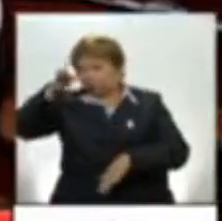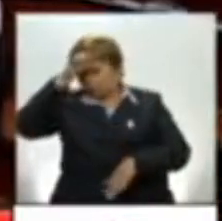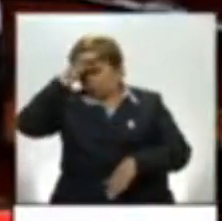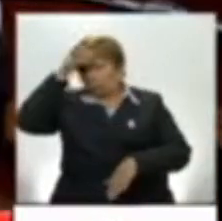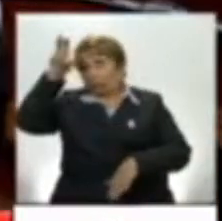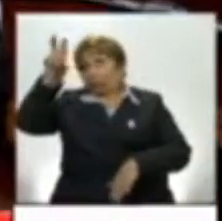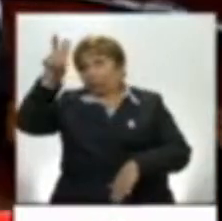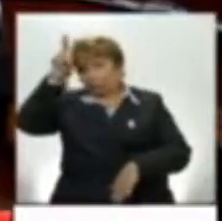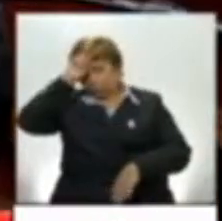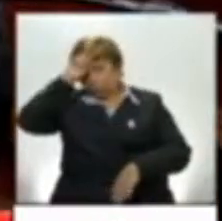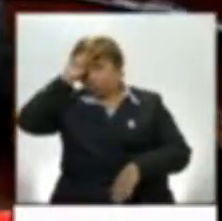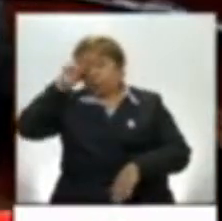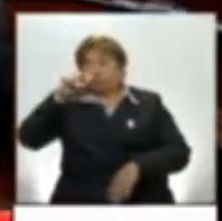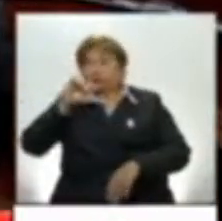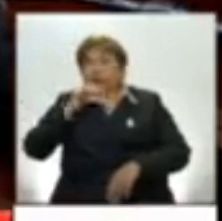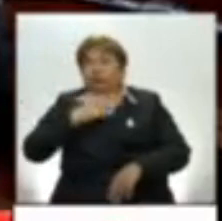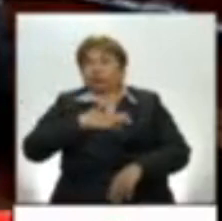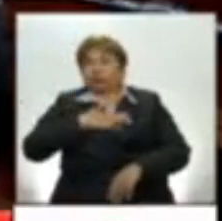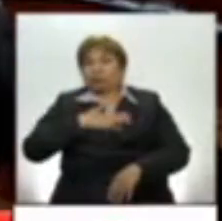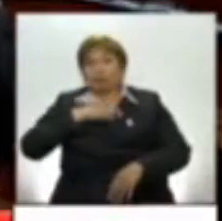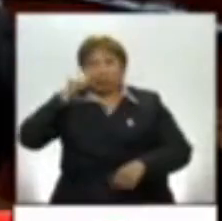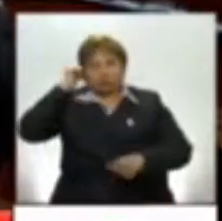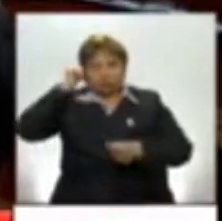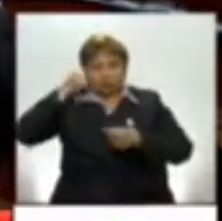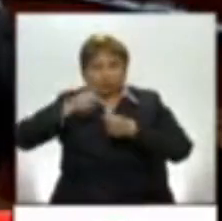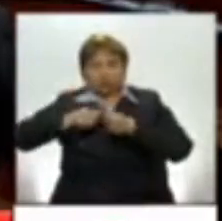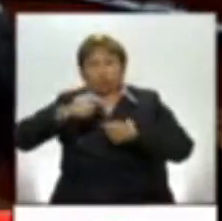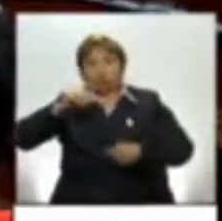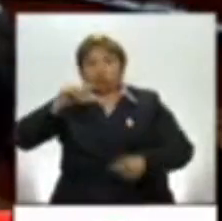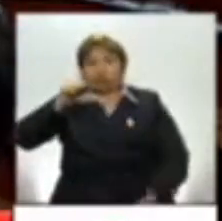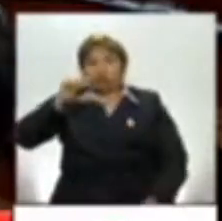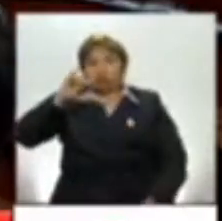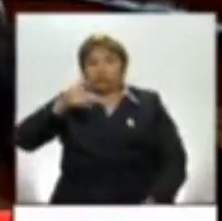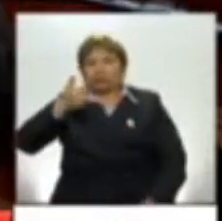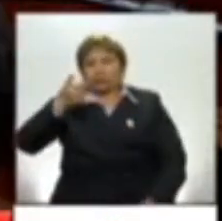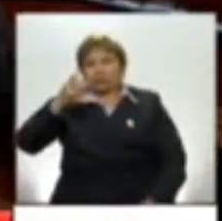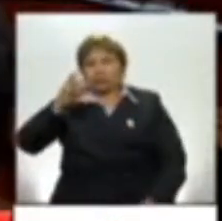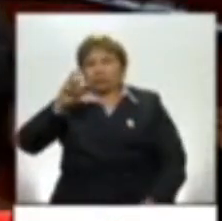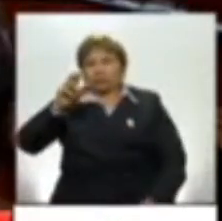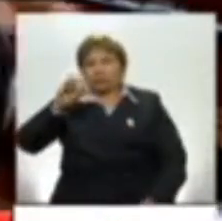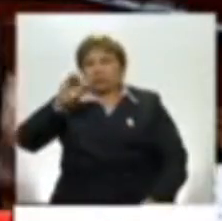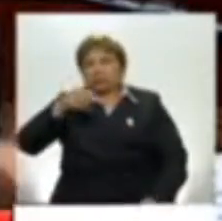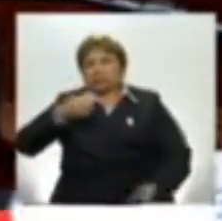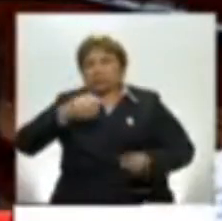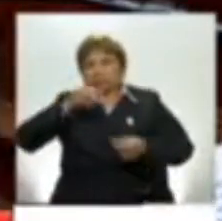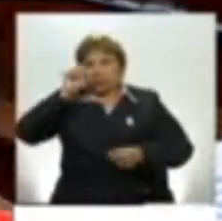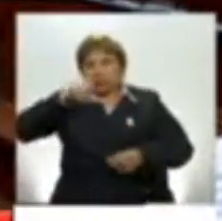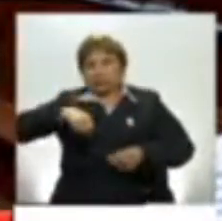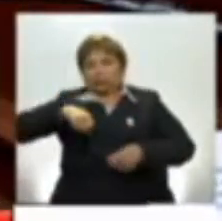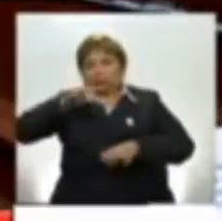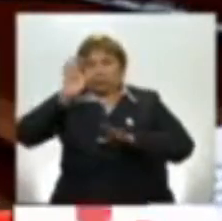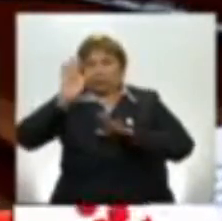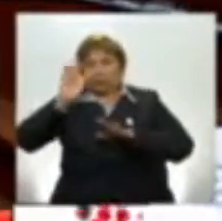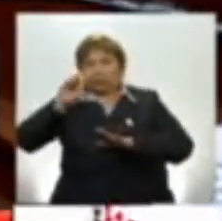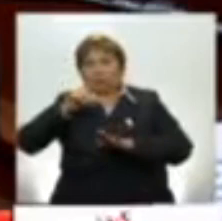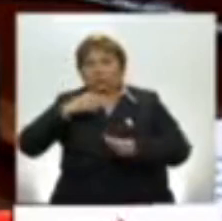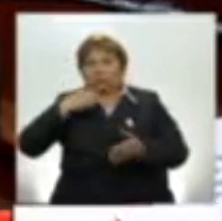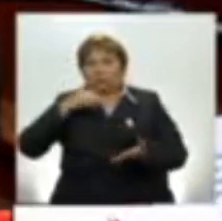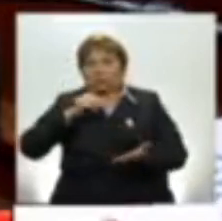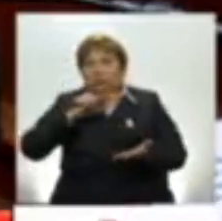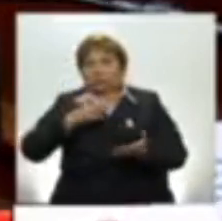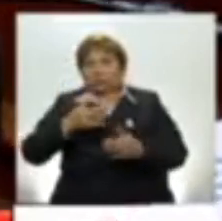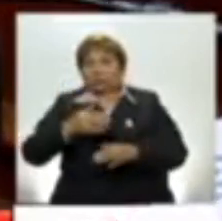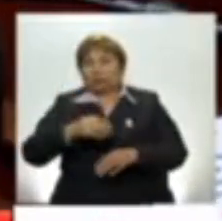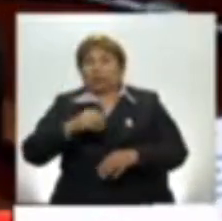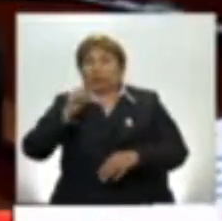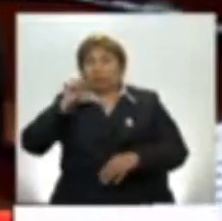inmortal y por la memoria de mi hijo Gonzalo Alejandro Soto Alfaro, sí juro. Si así lo hace, que